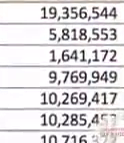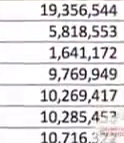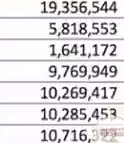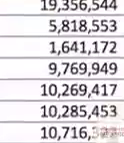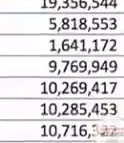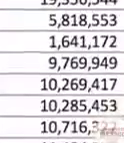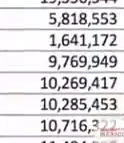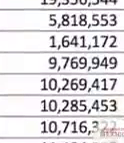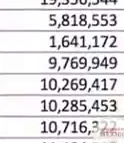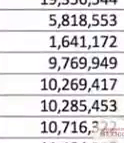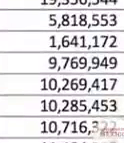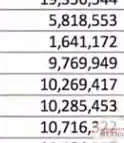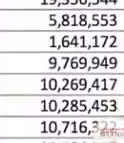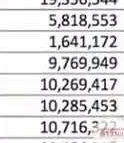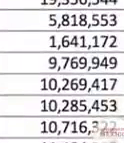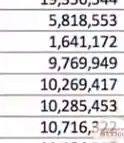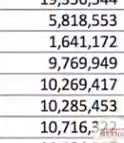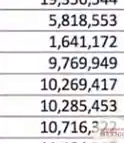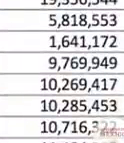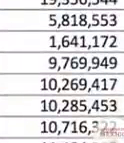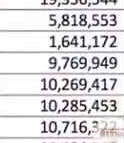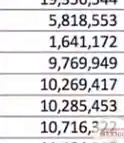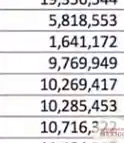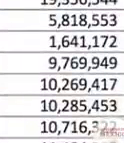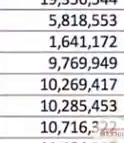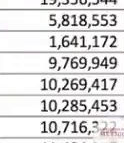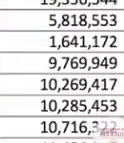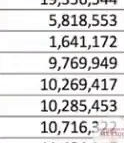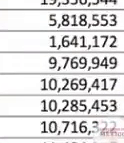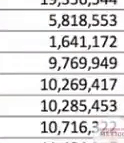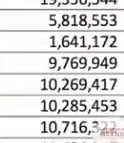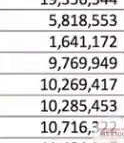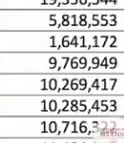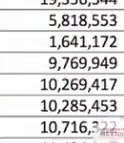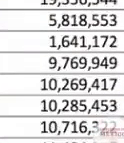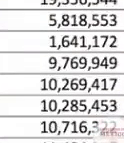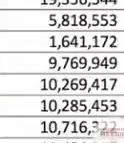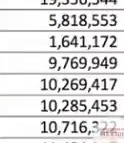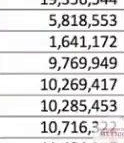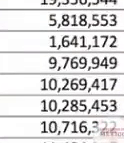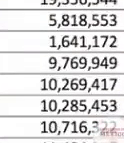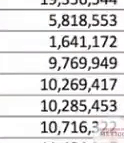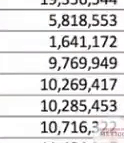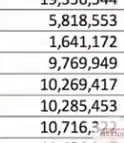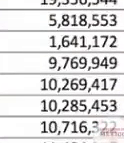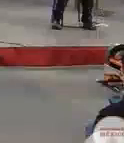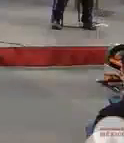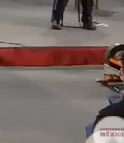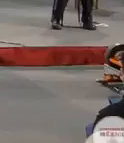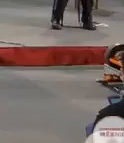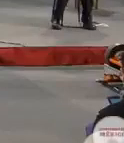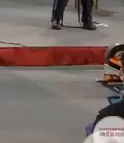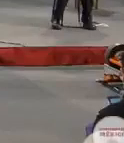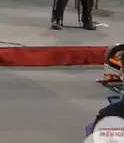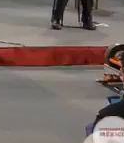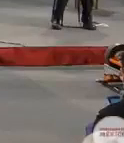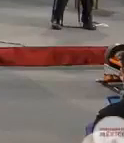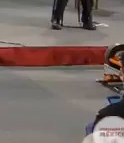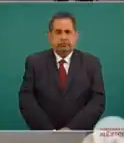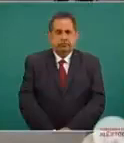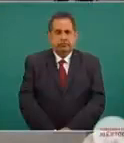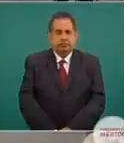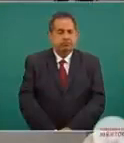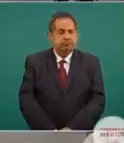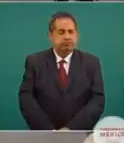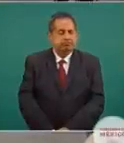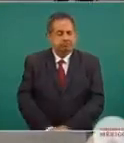a todos los integrantes de las brigadas, que nos sigamos aplicando